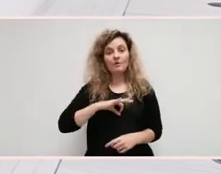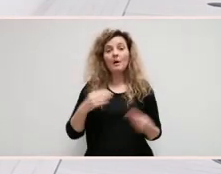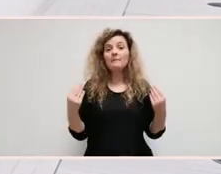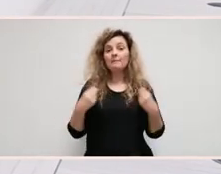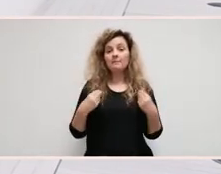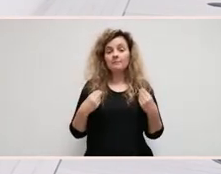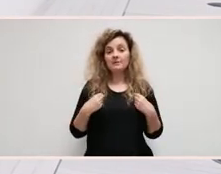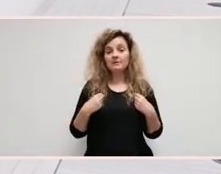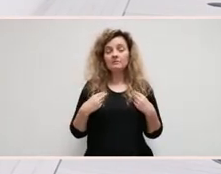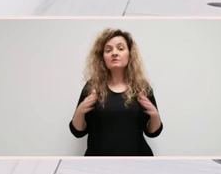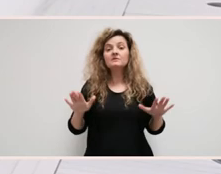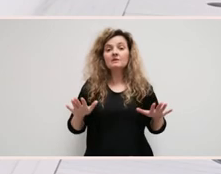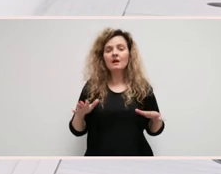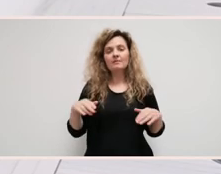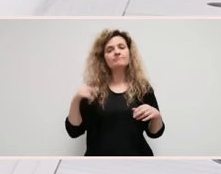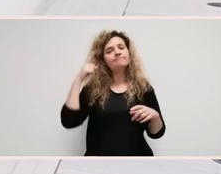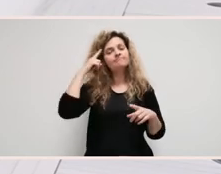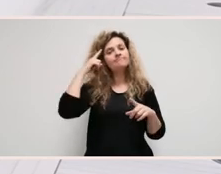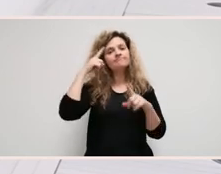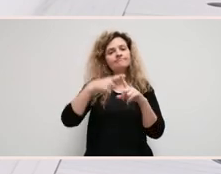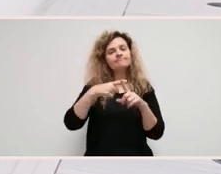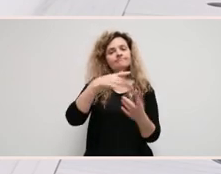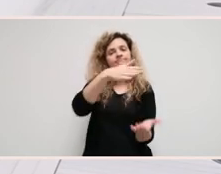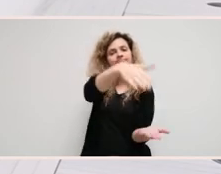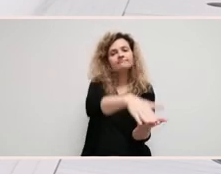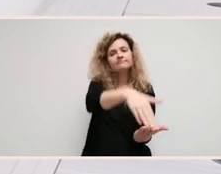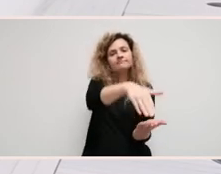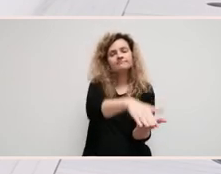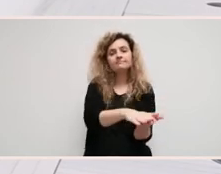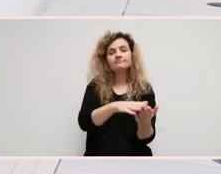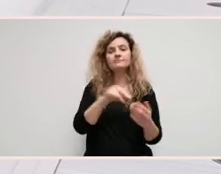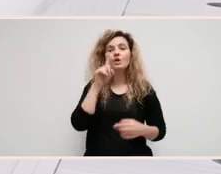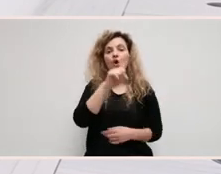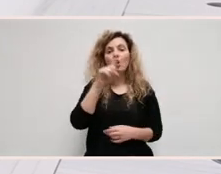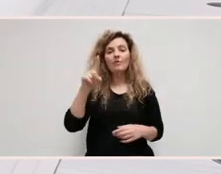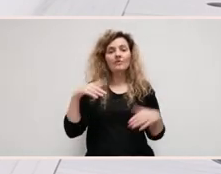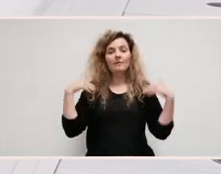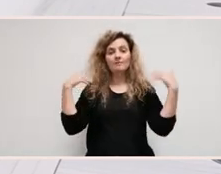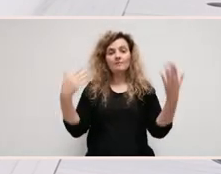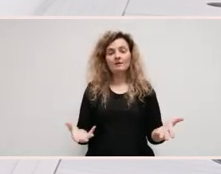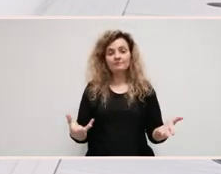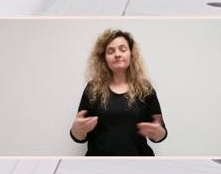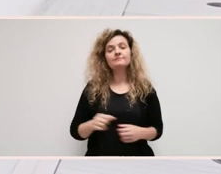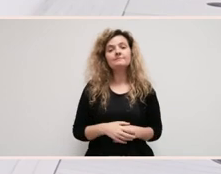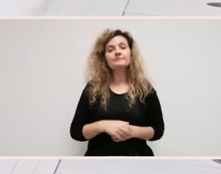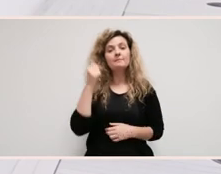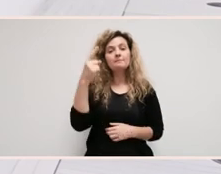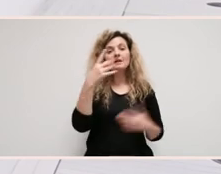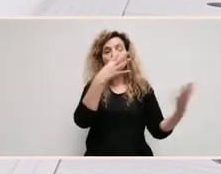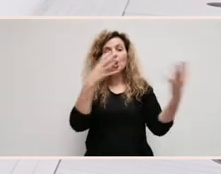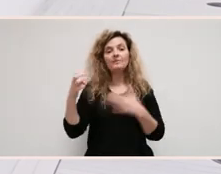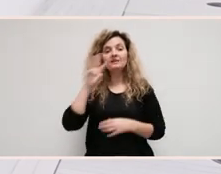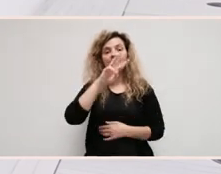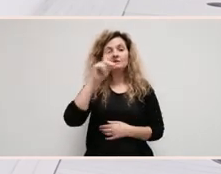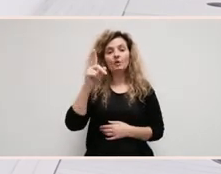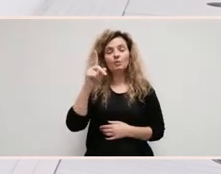11 de estas estampas, de esta serie de estampas. As donan en 1931, pasan a formar parte del Museo de Pontevedra,